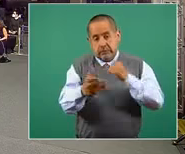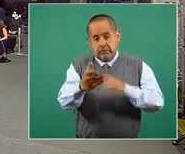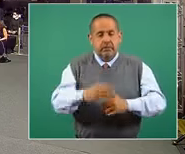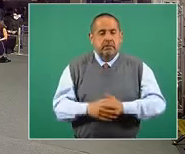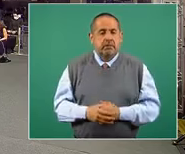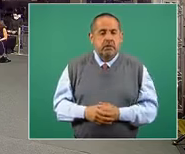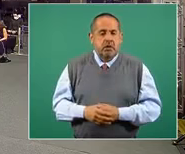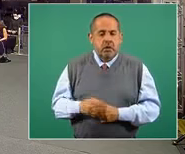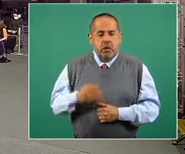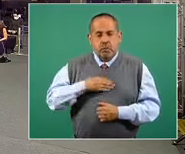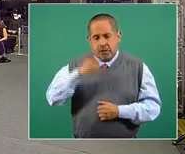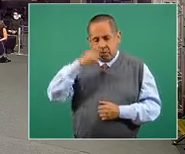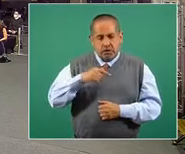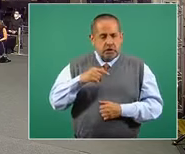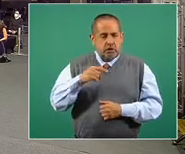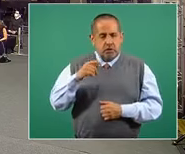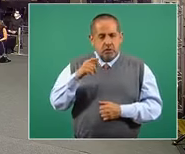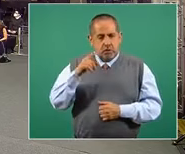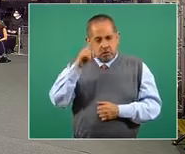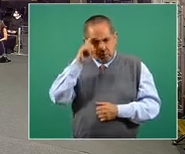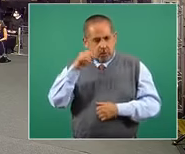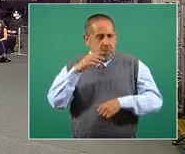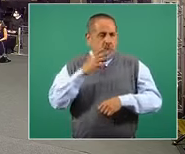Sí, buenas noches, Hugo. Buenas noches, doctor.